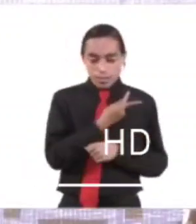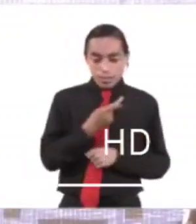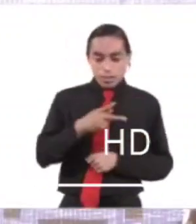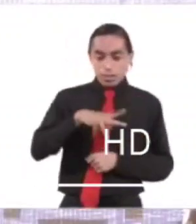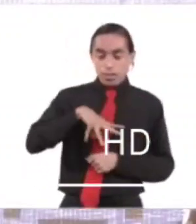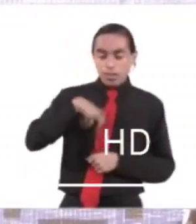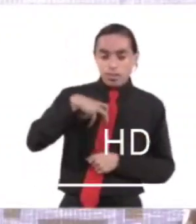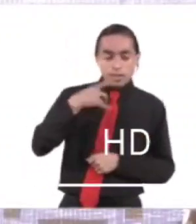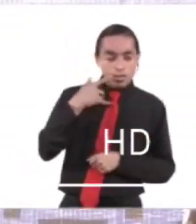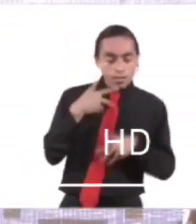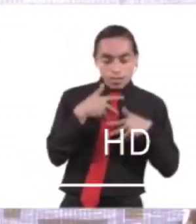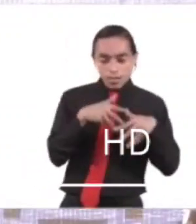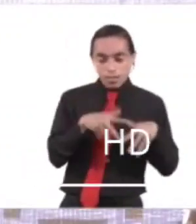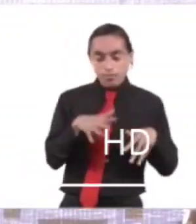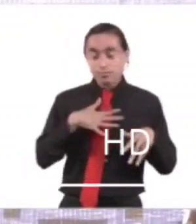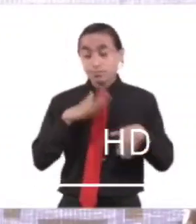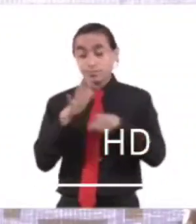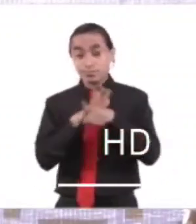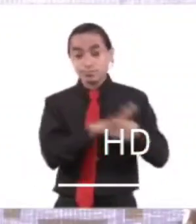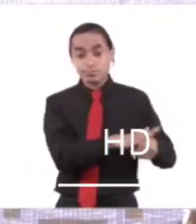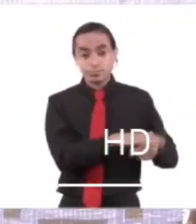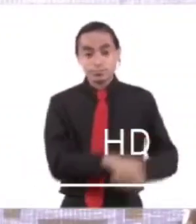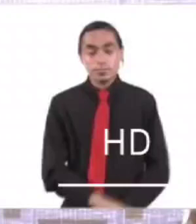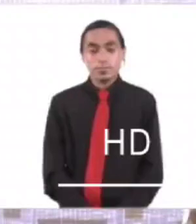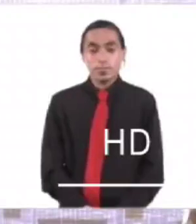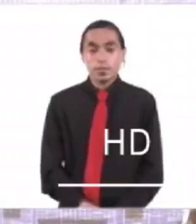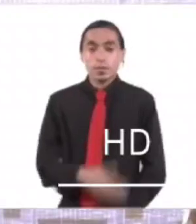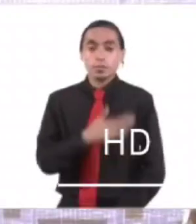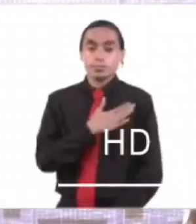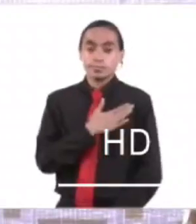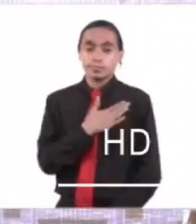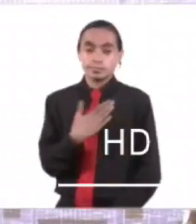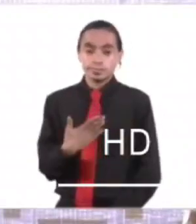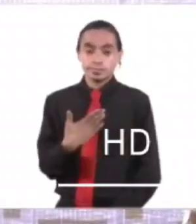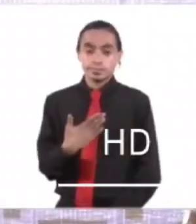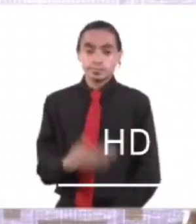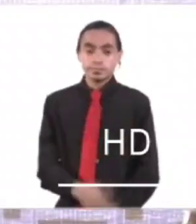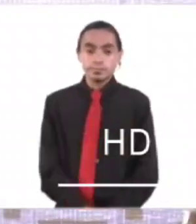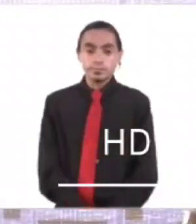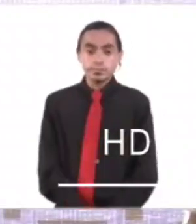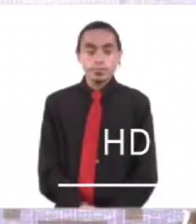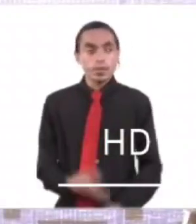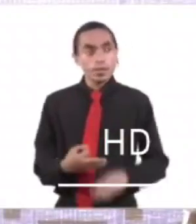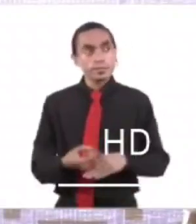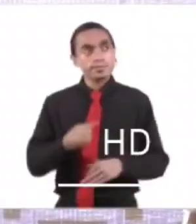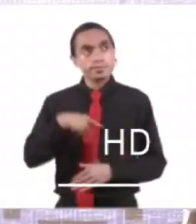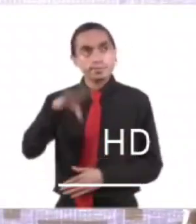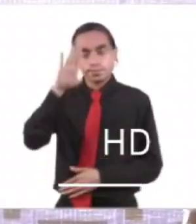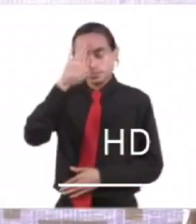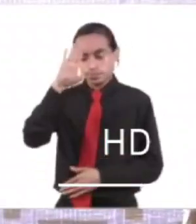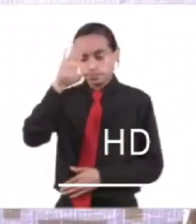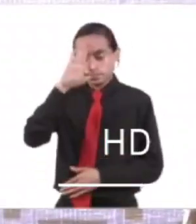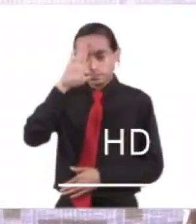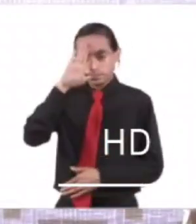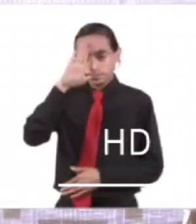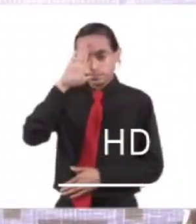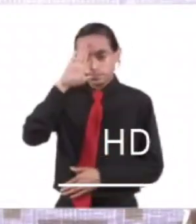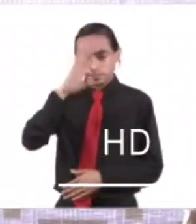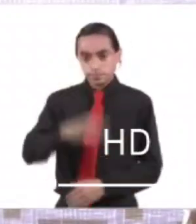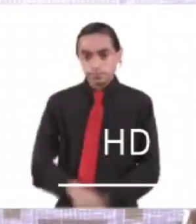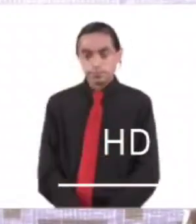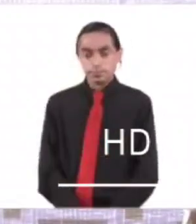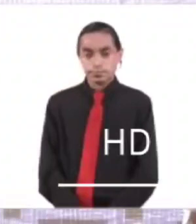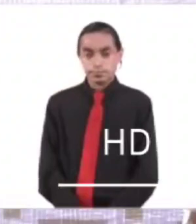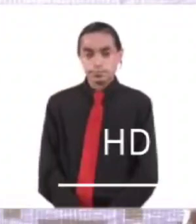en esos años. Bueno, y ante todo esto me pregunto qué